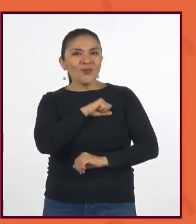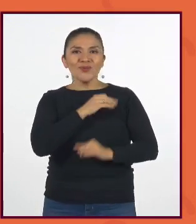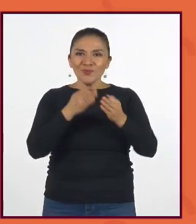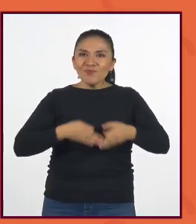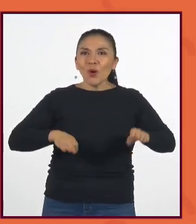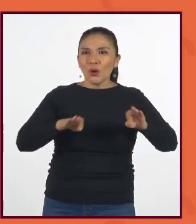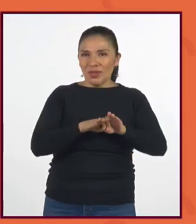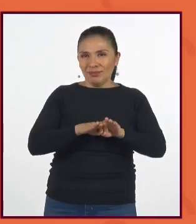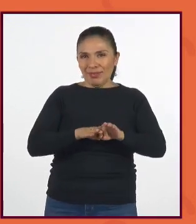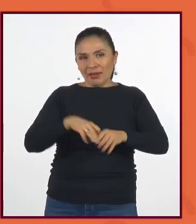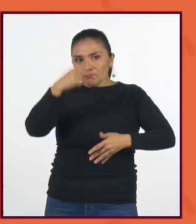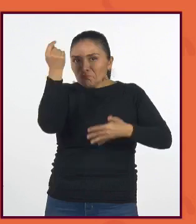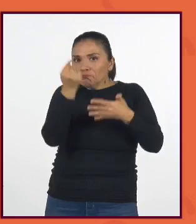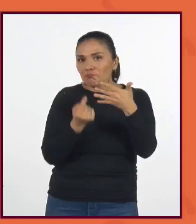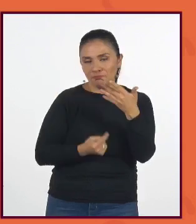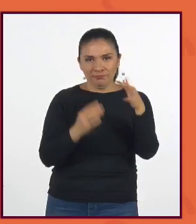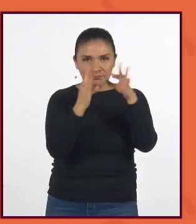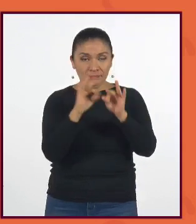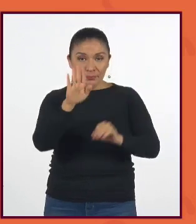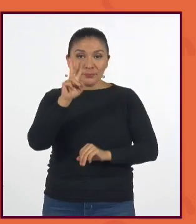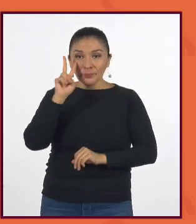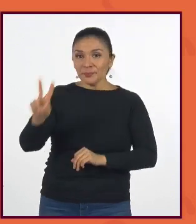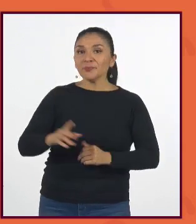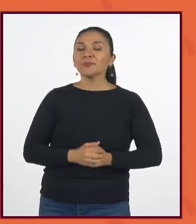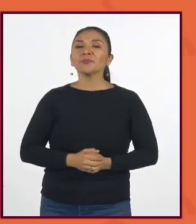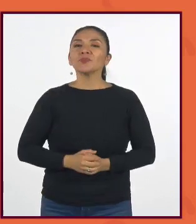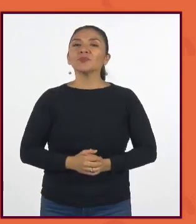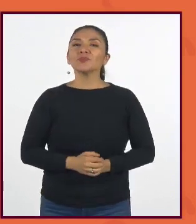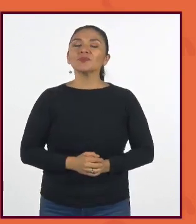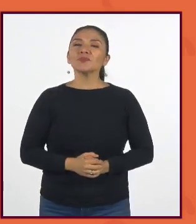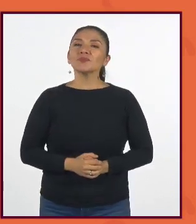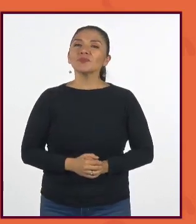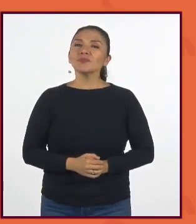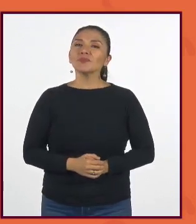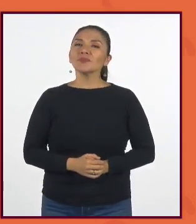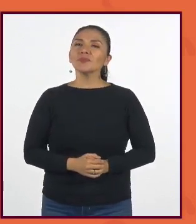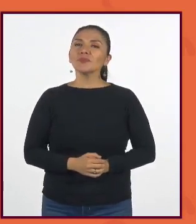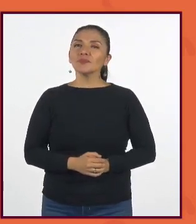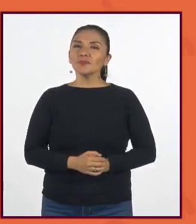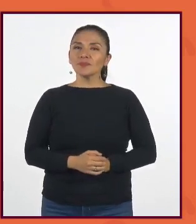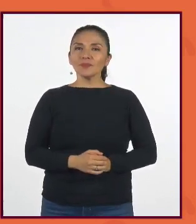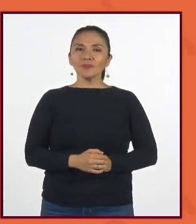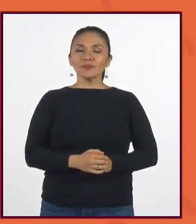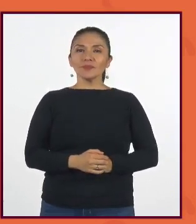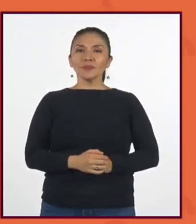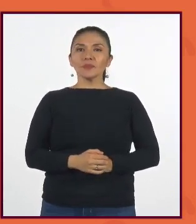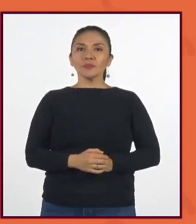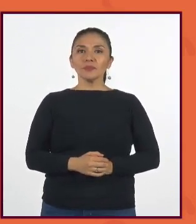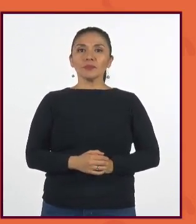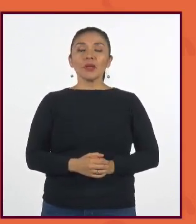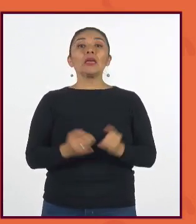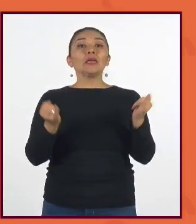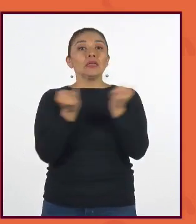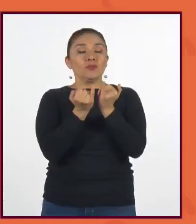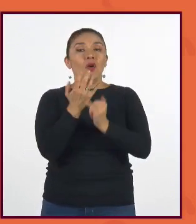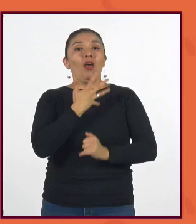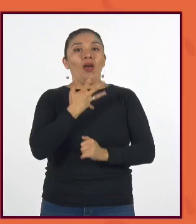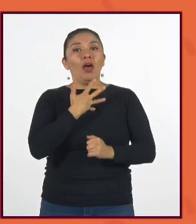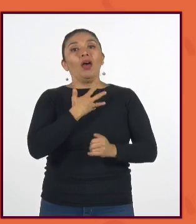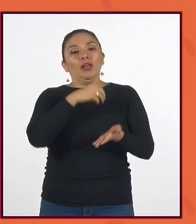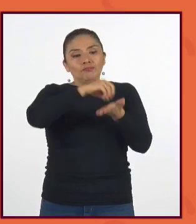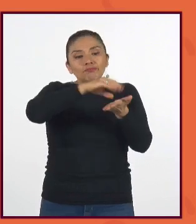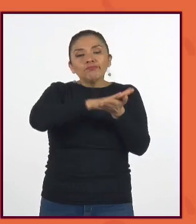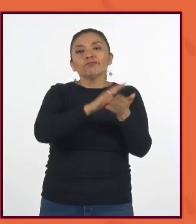todo. Perfecto. Veamos. Y también con datos, o sea, que